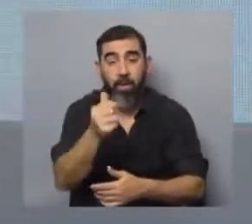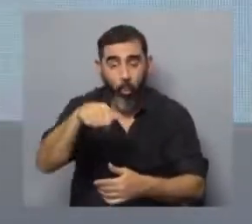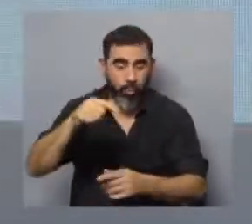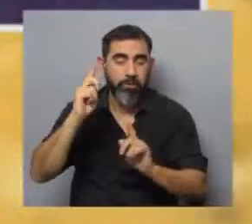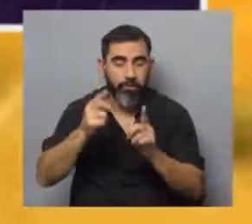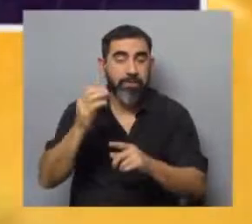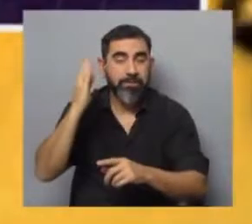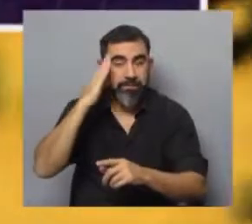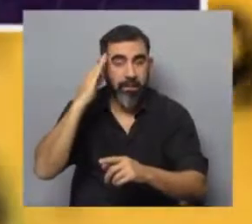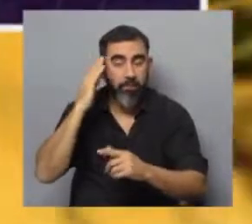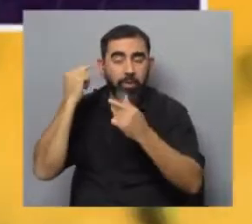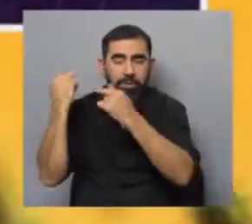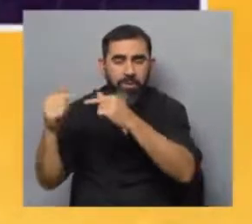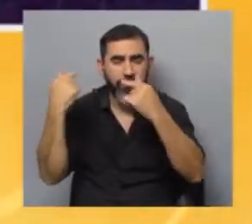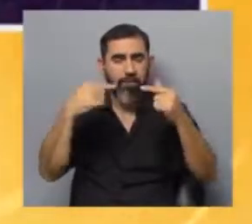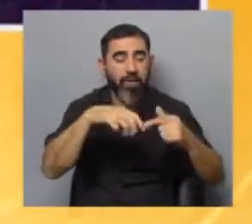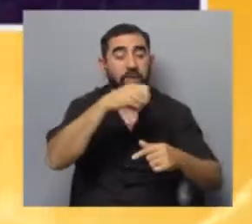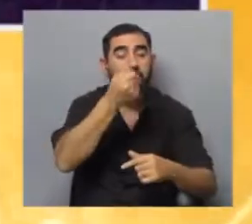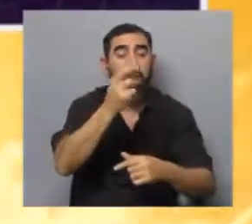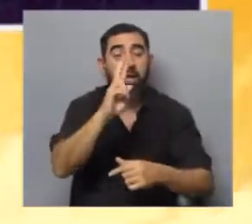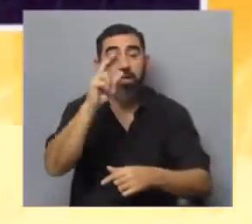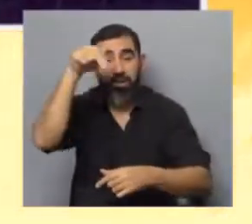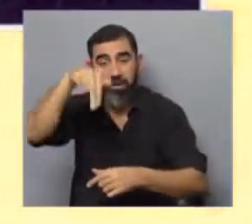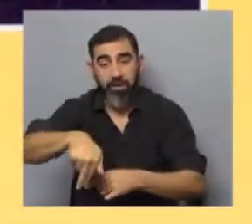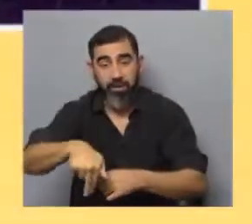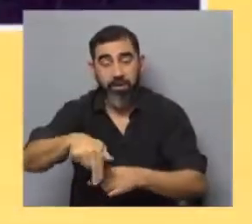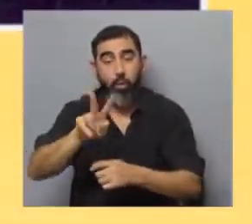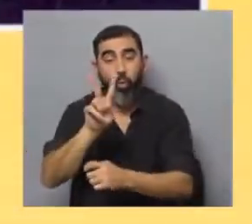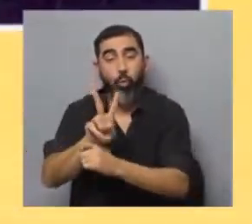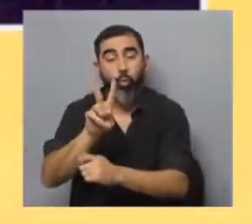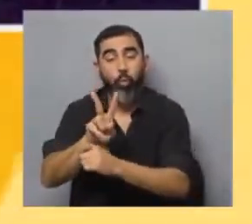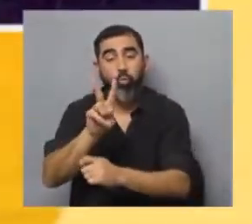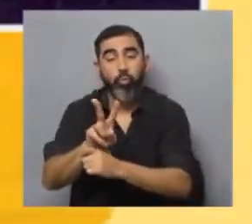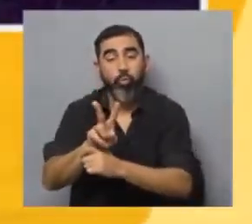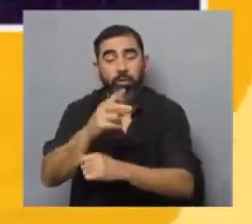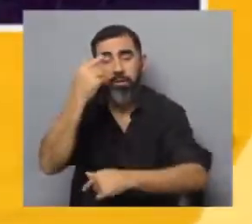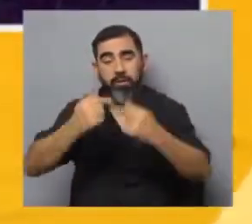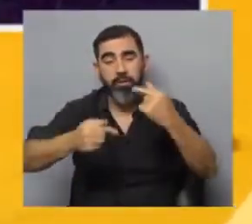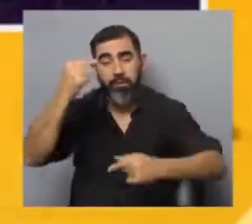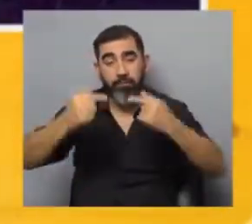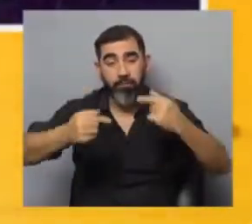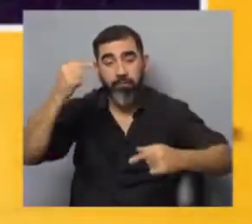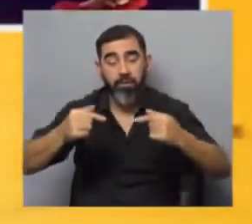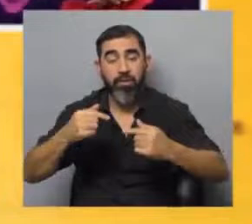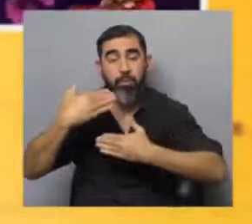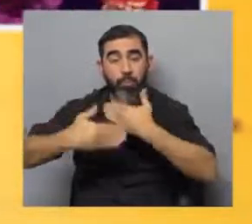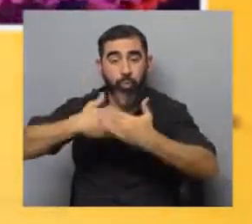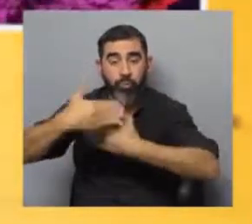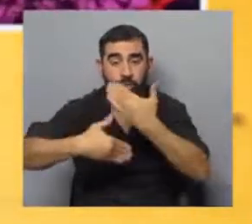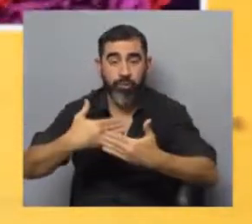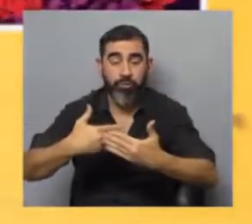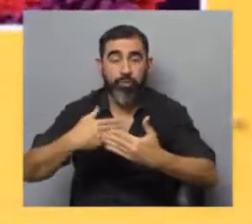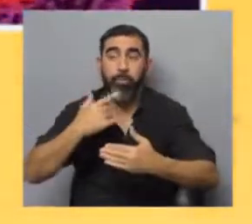que distintos tipos de ARNs regulan una variedad enorme de procesos que tienen que ver